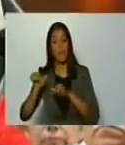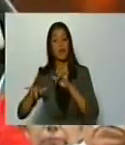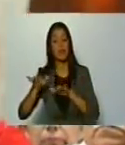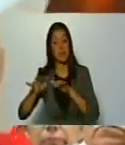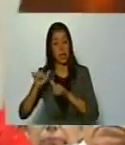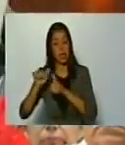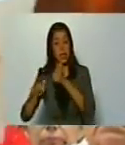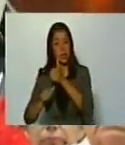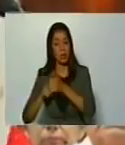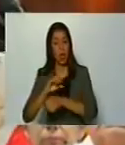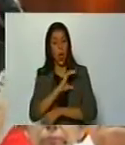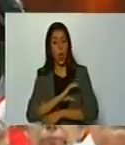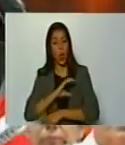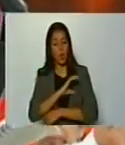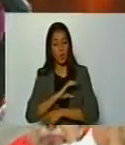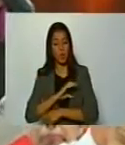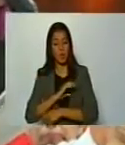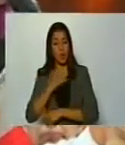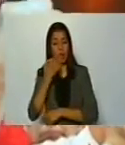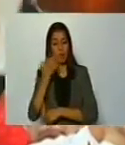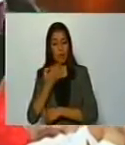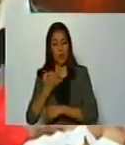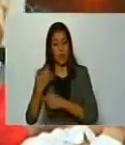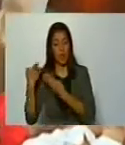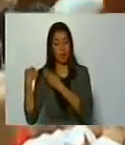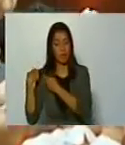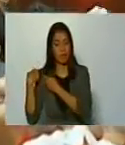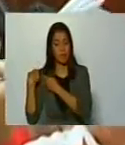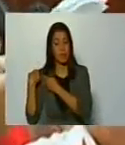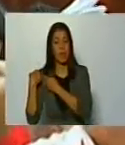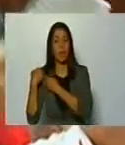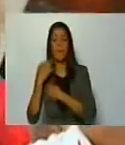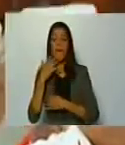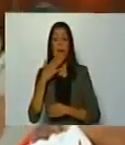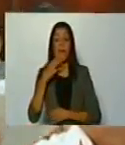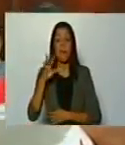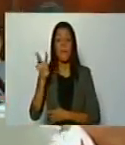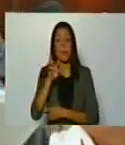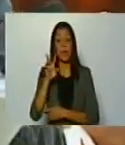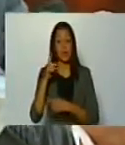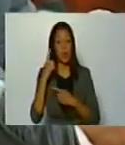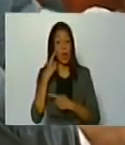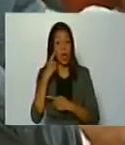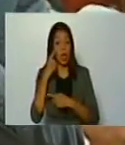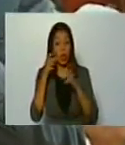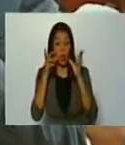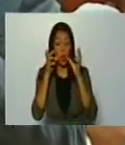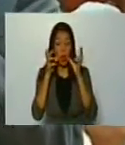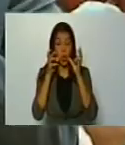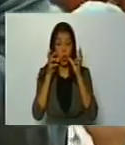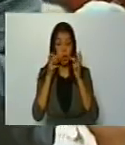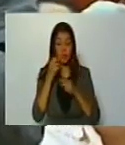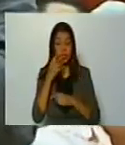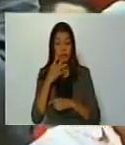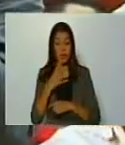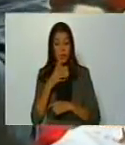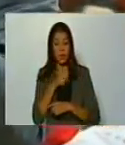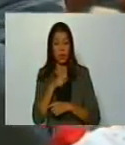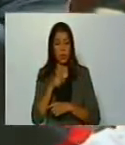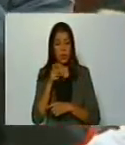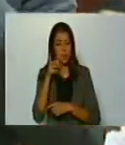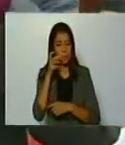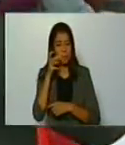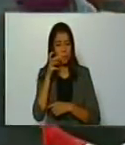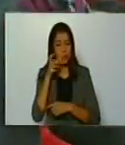de la Comisión de la Verdad, si Venezuela, escuchen bien, queridos compañeros,